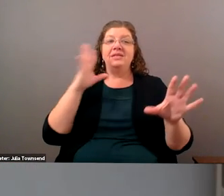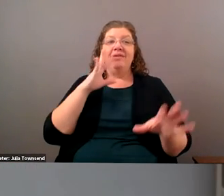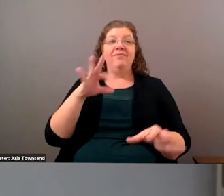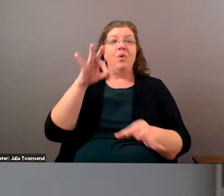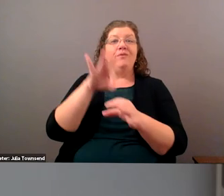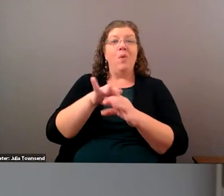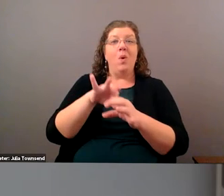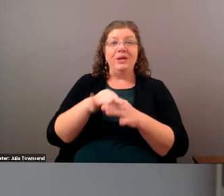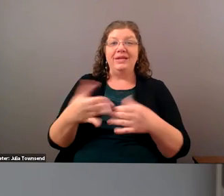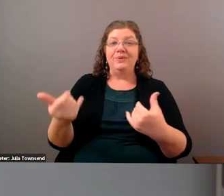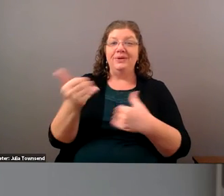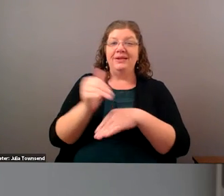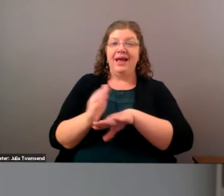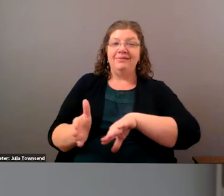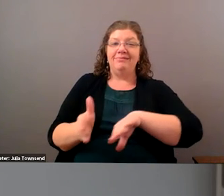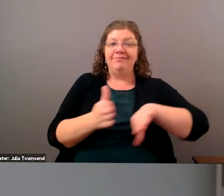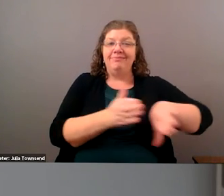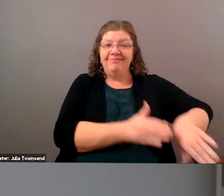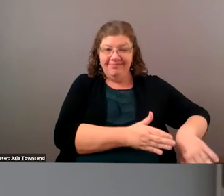noche.